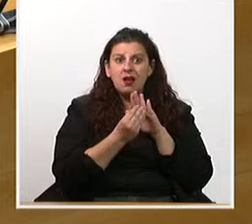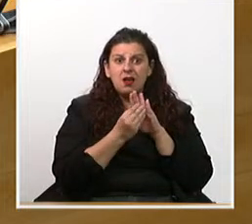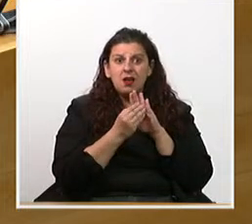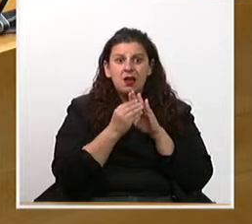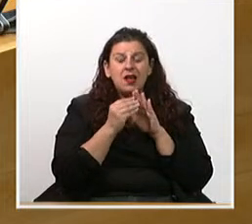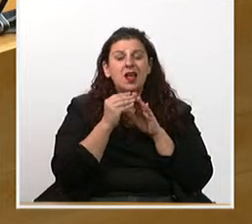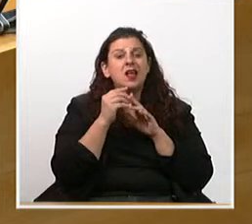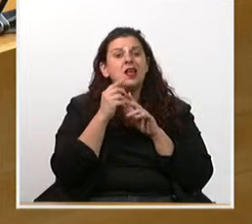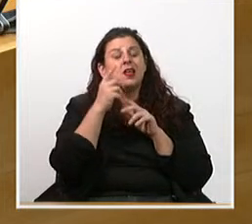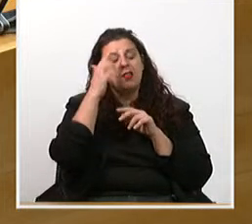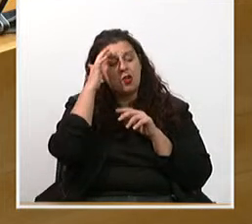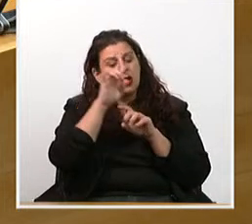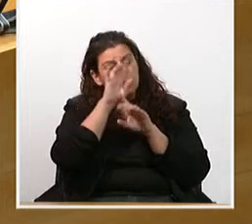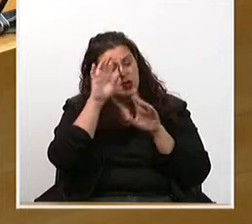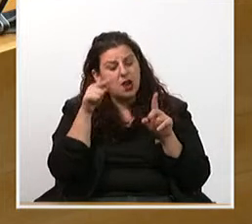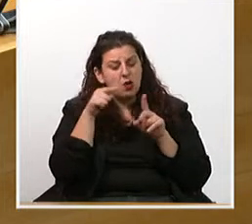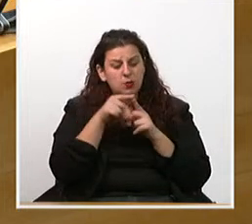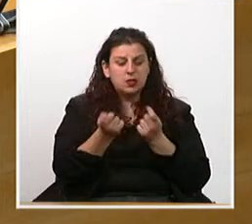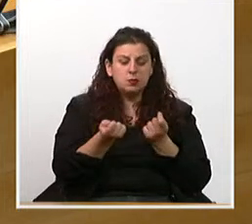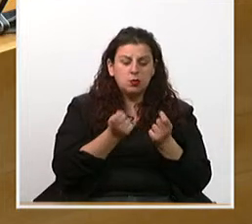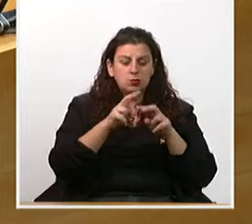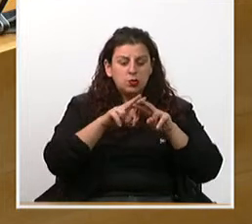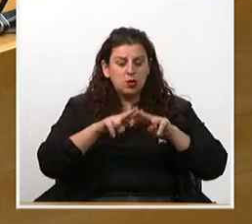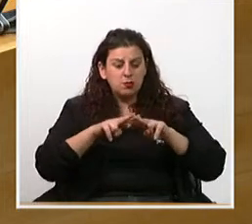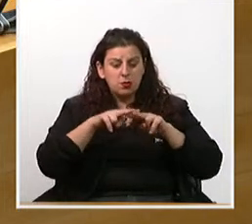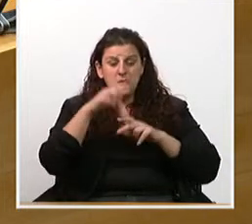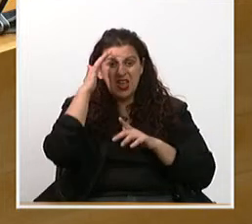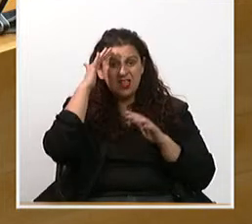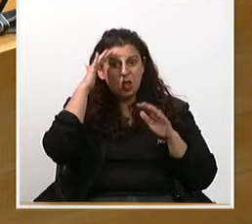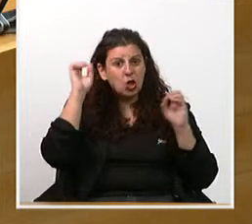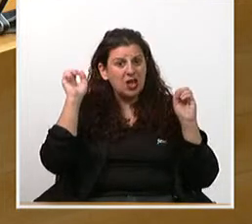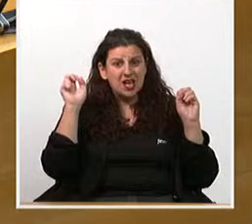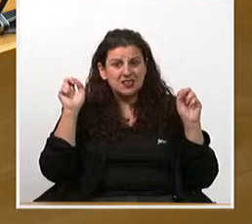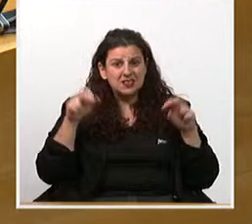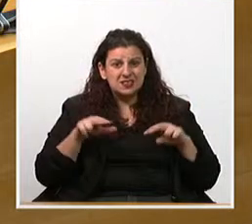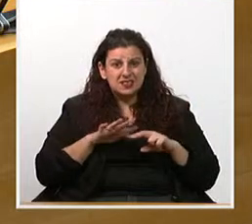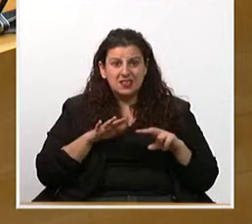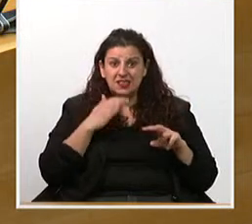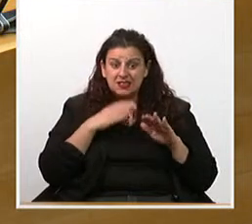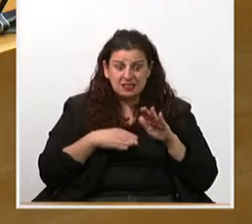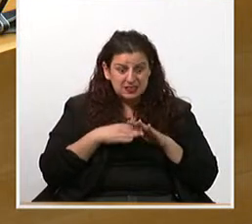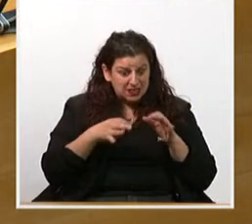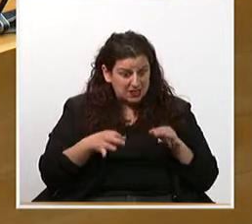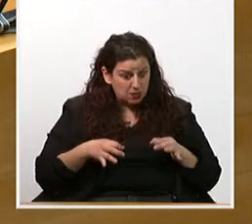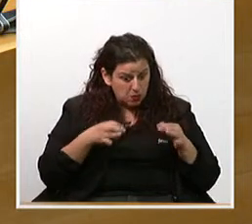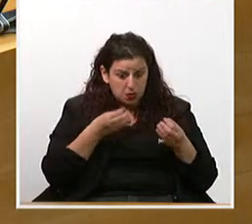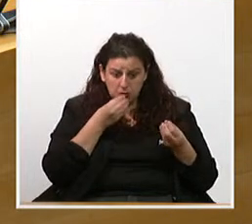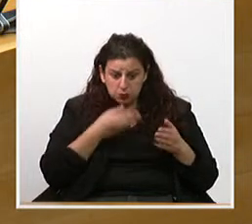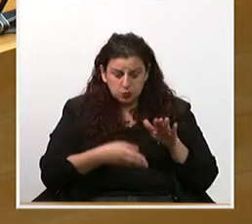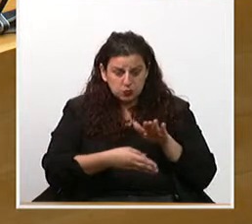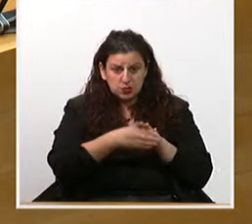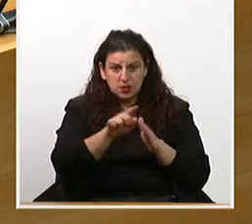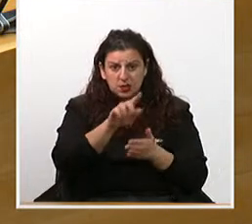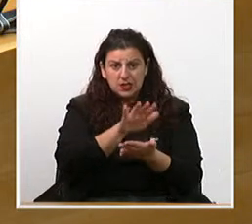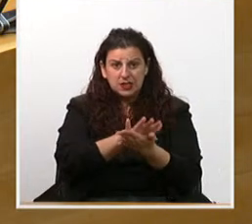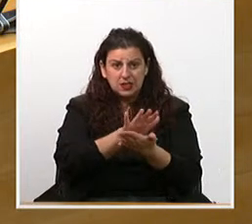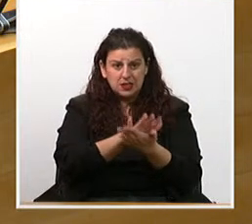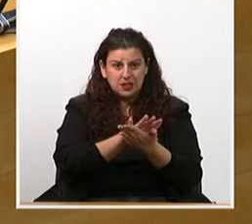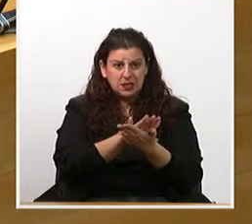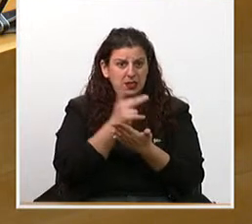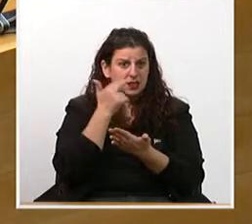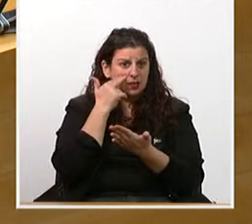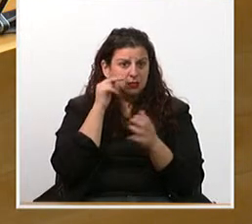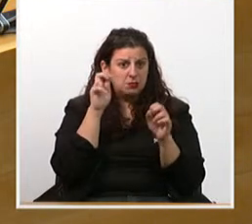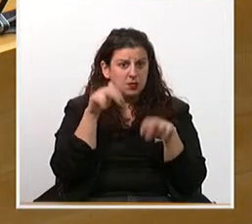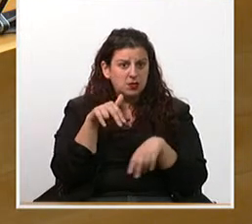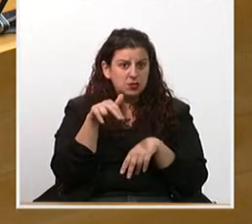objetivo control y evaluación ausencia de ideología si sigue funcionando tal y como está se lo repito y tranquilos con las liquidaciones lo